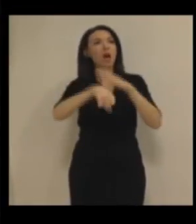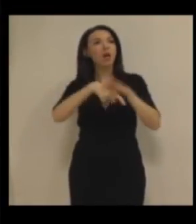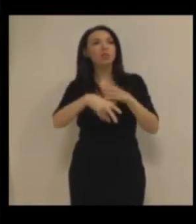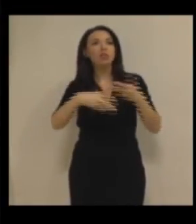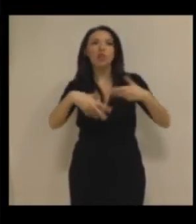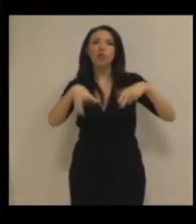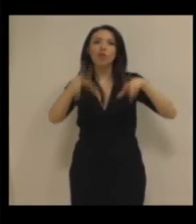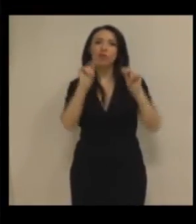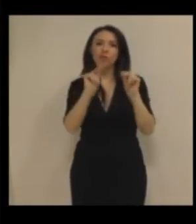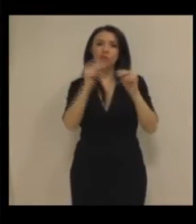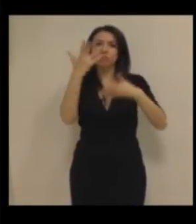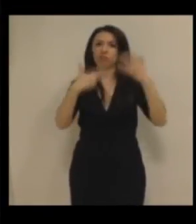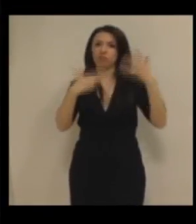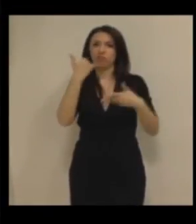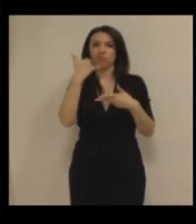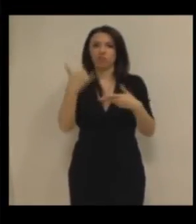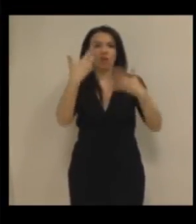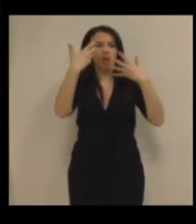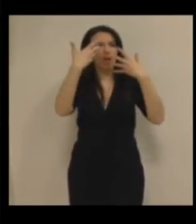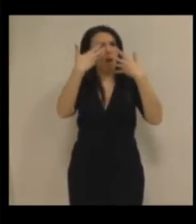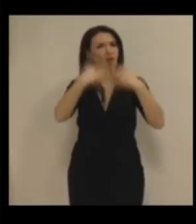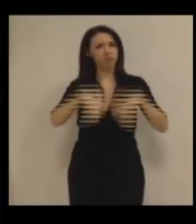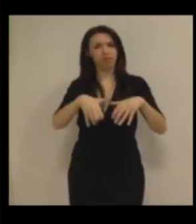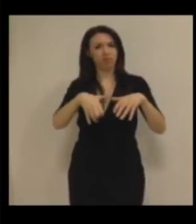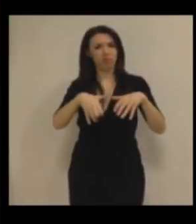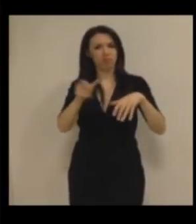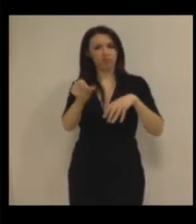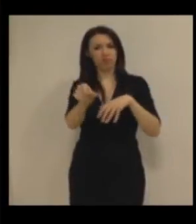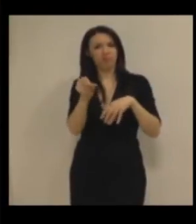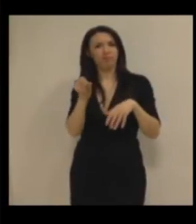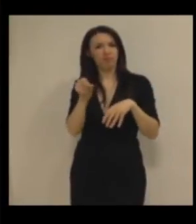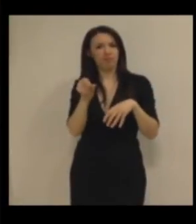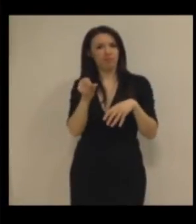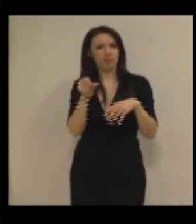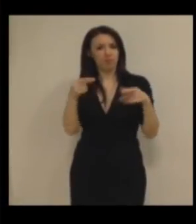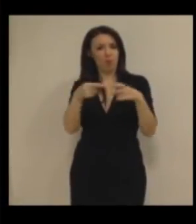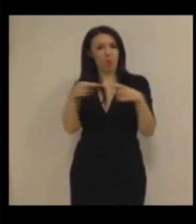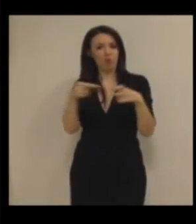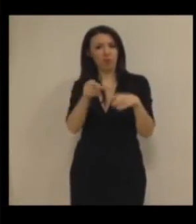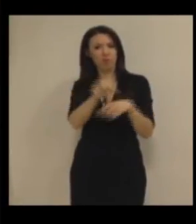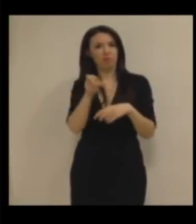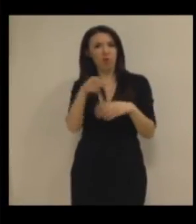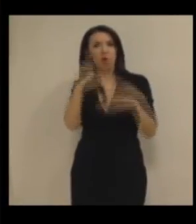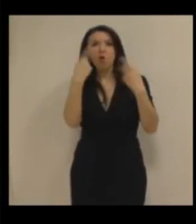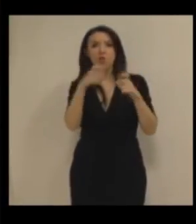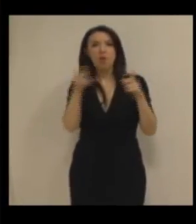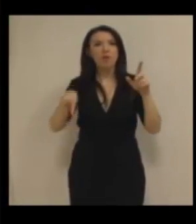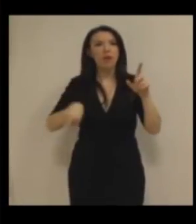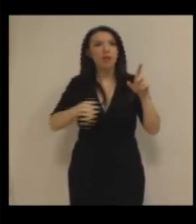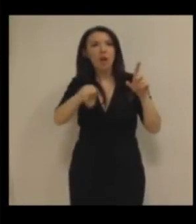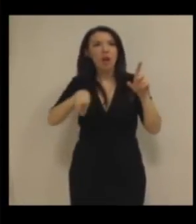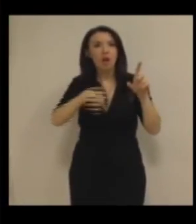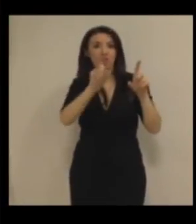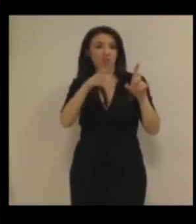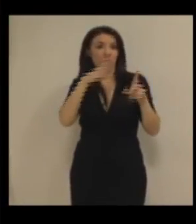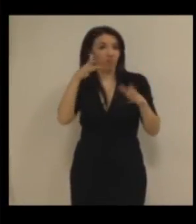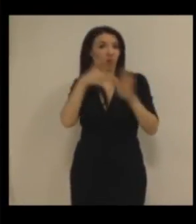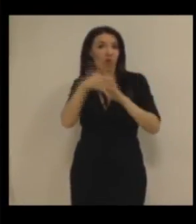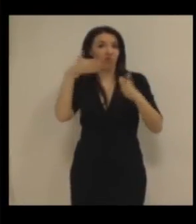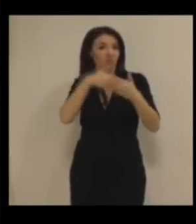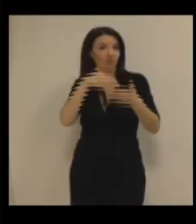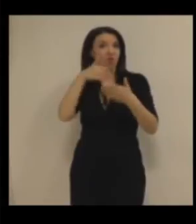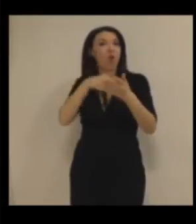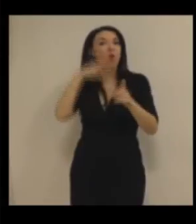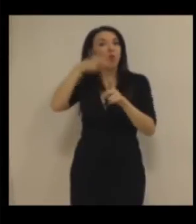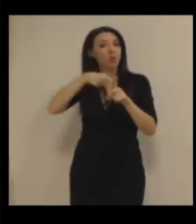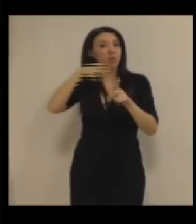administración electrónica, automáticamente puedes, digamos, sacar el USB sin tener que utilizar el ratón, que es una barrera clásica de